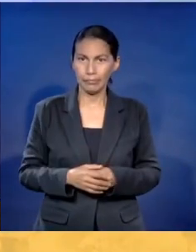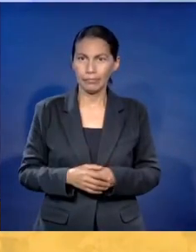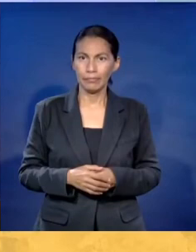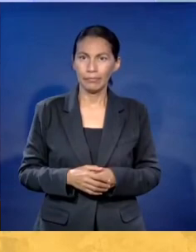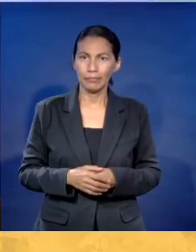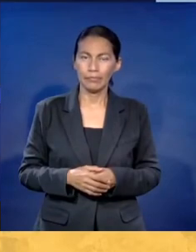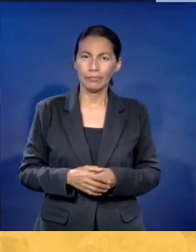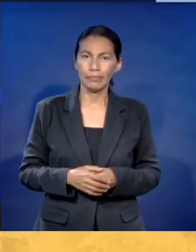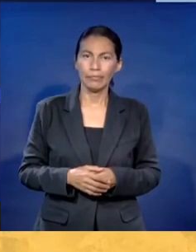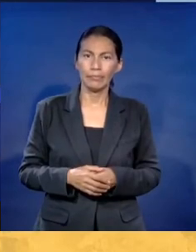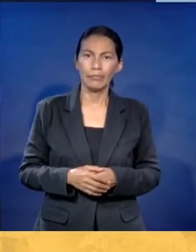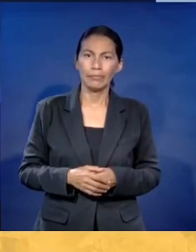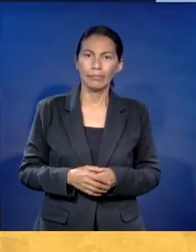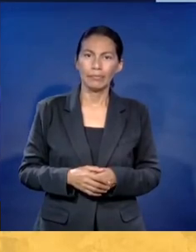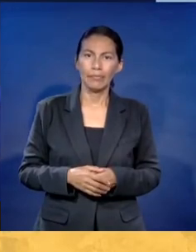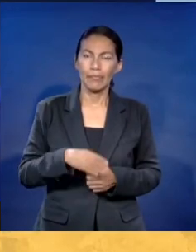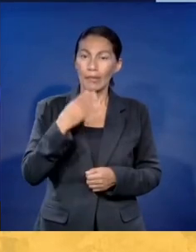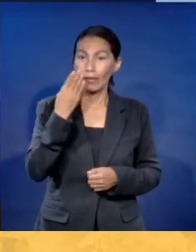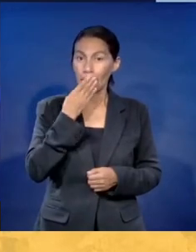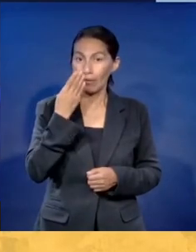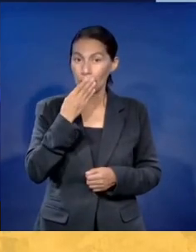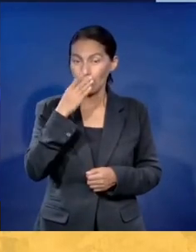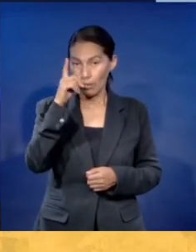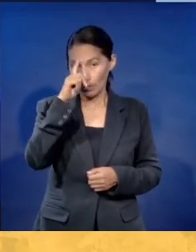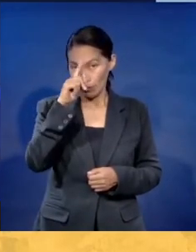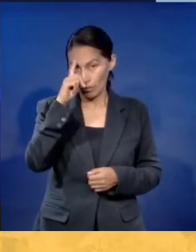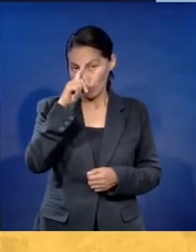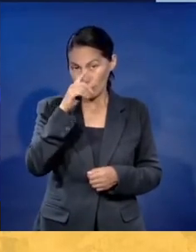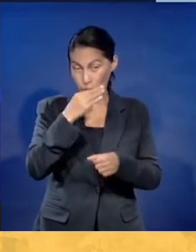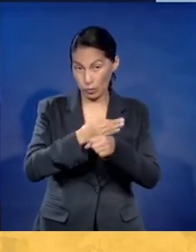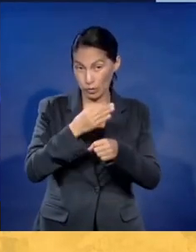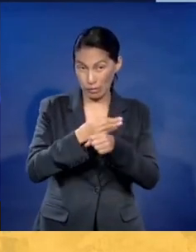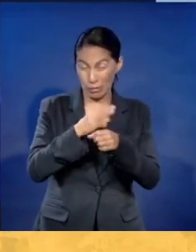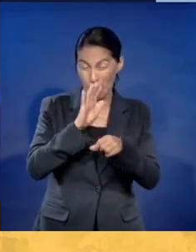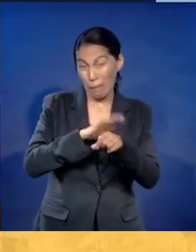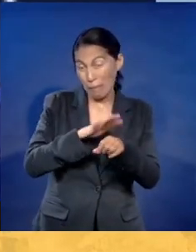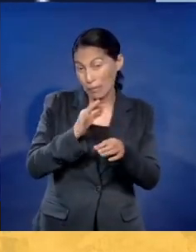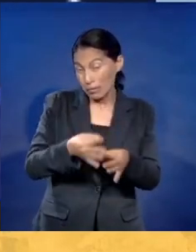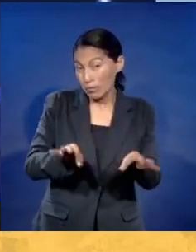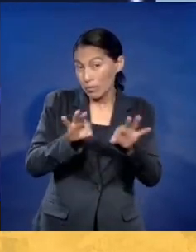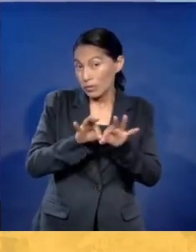este consejo bíblico quizás sea el más importante de la mañana quizá